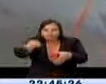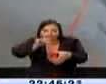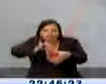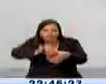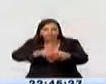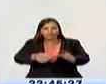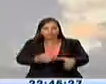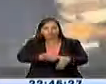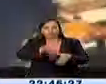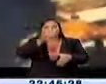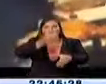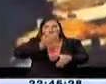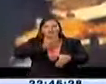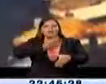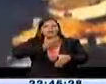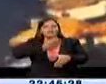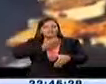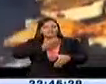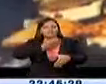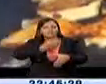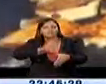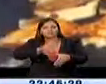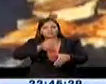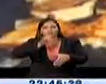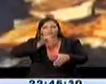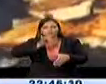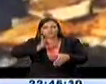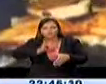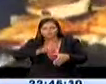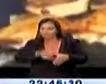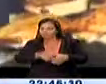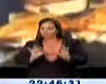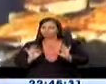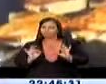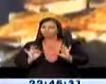Con imágenes de Nicolai Altamirano en Chimborazo, informó Darwin Altamirano.